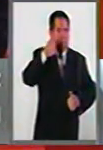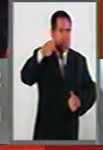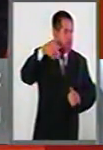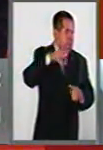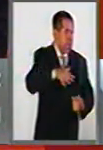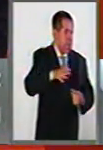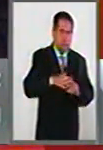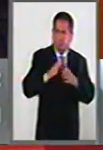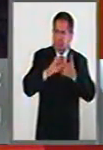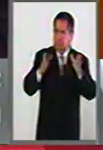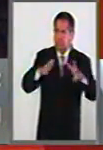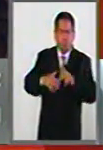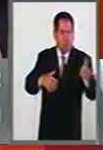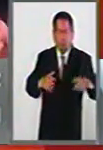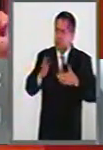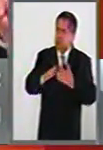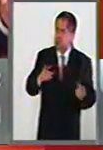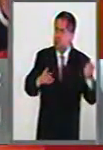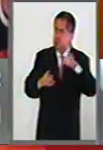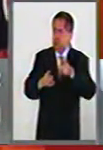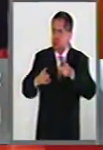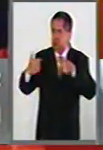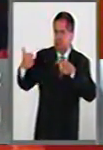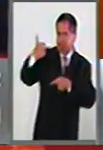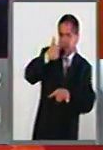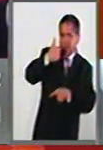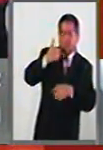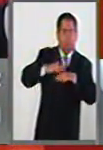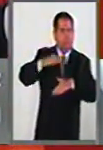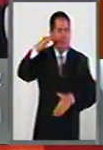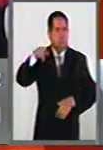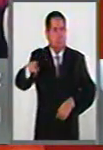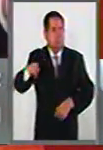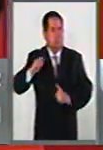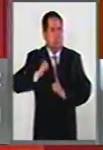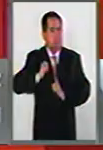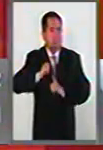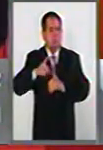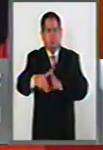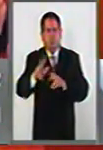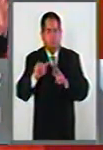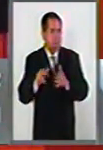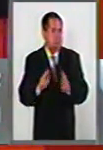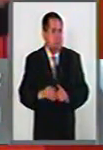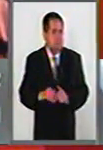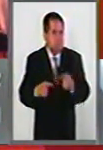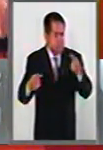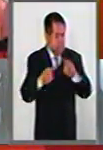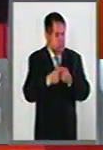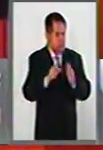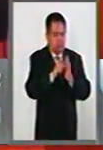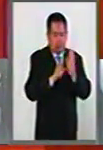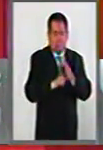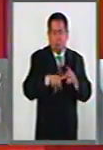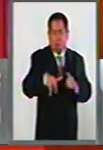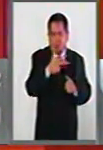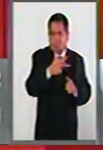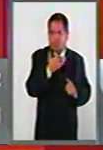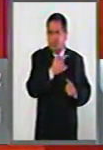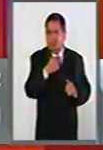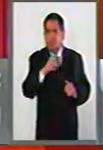popular. Estamos a las puertas de una dictadura militar, en violación a los artículos 13 y